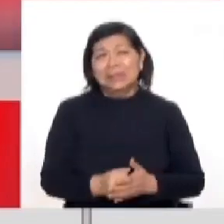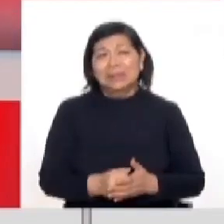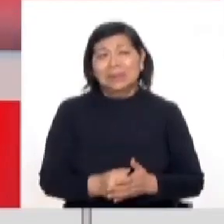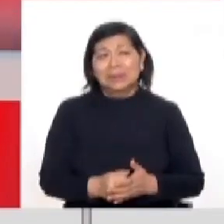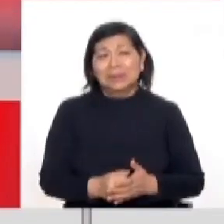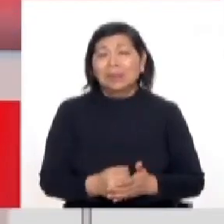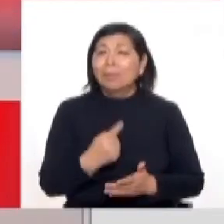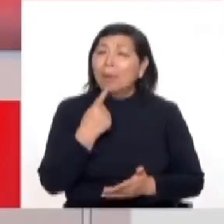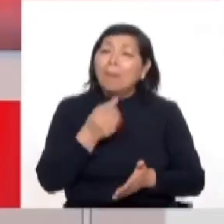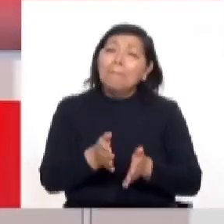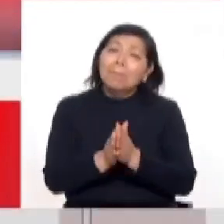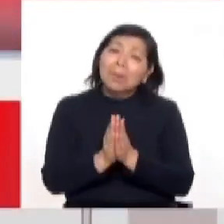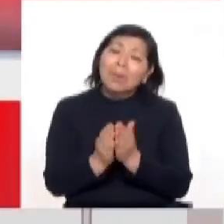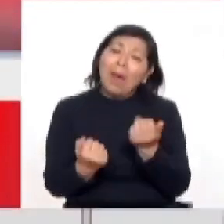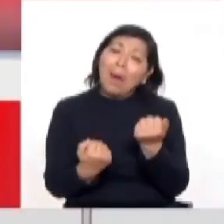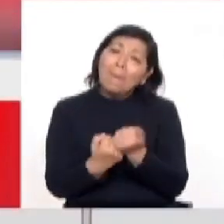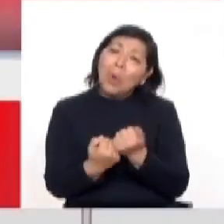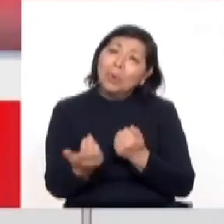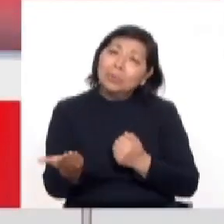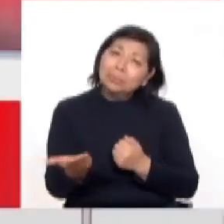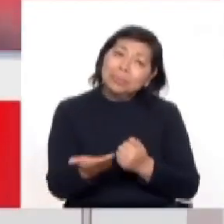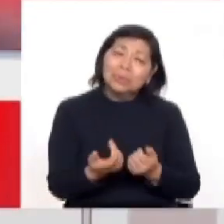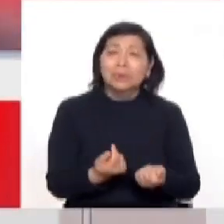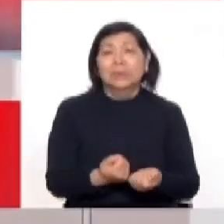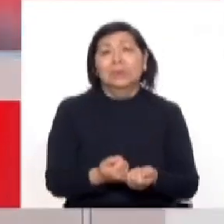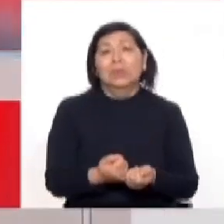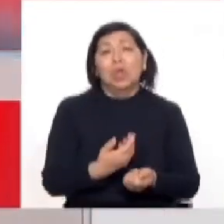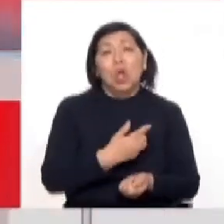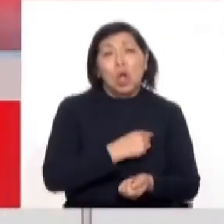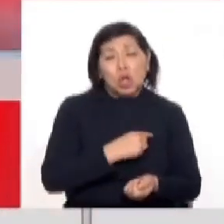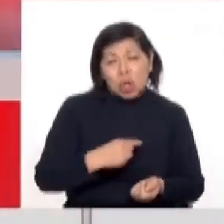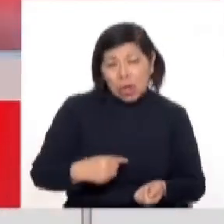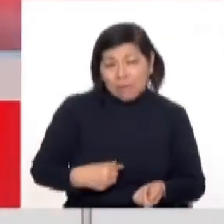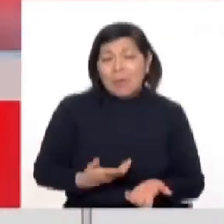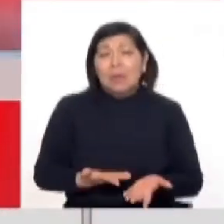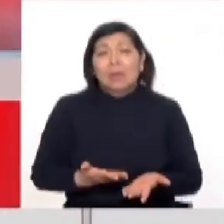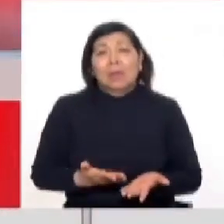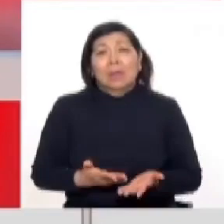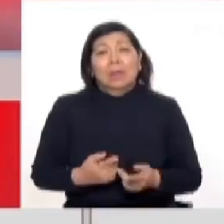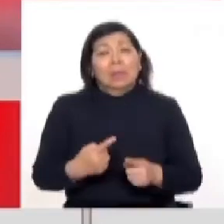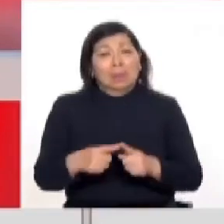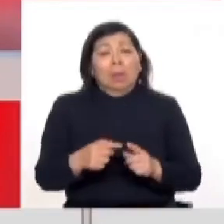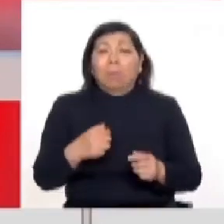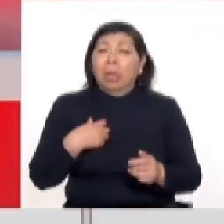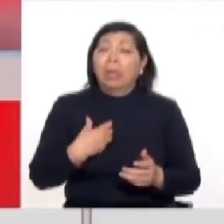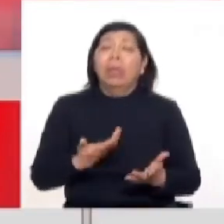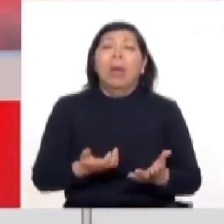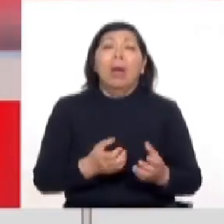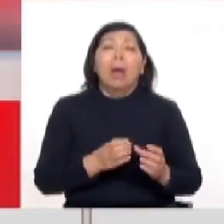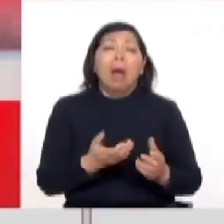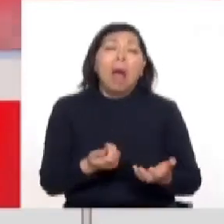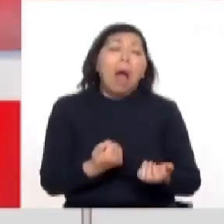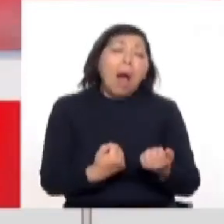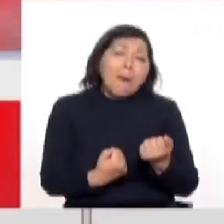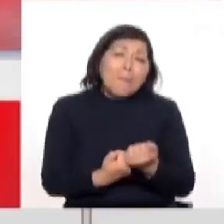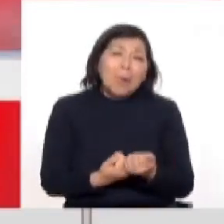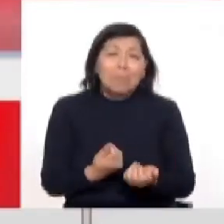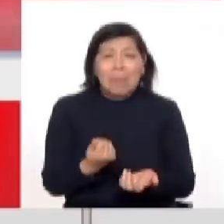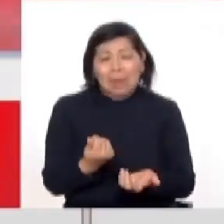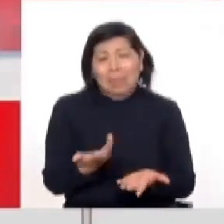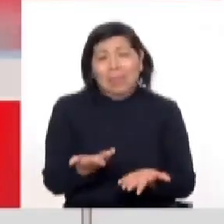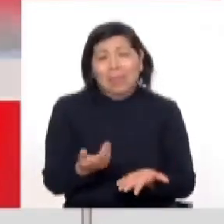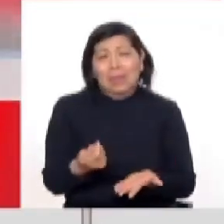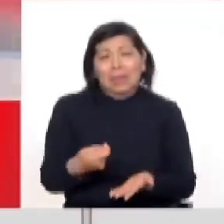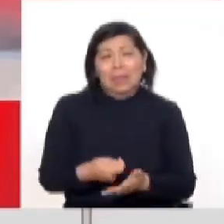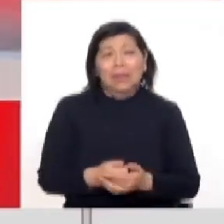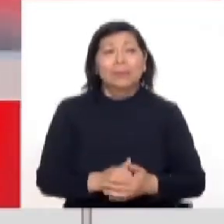la población, a las autoridades, a los gobiernos regionales, a las personas que les puede tocar el corazón, pueden apoyarnos con un